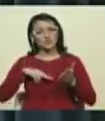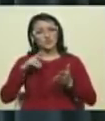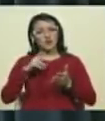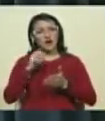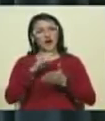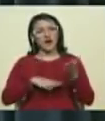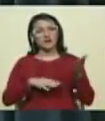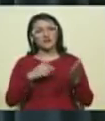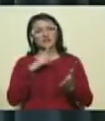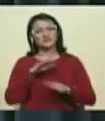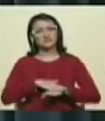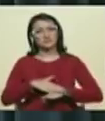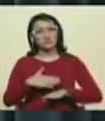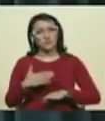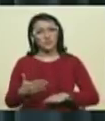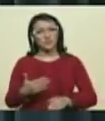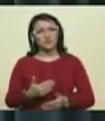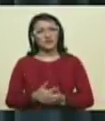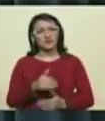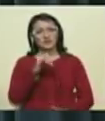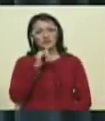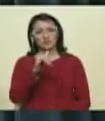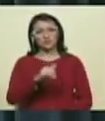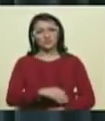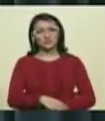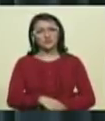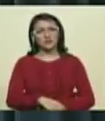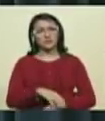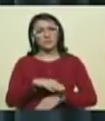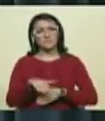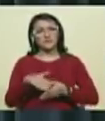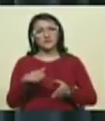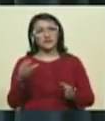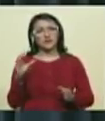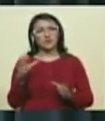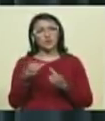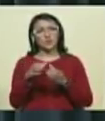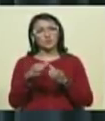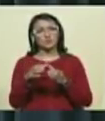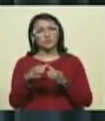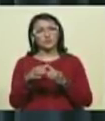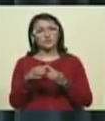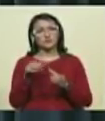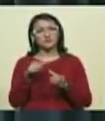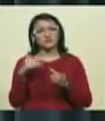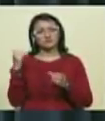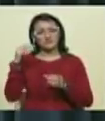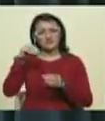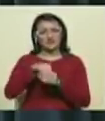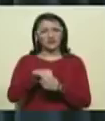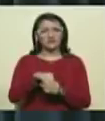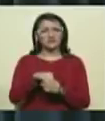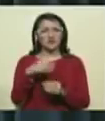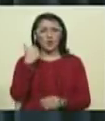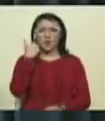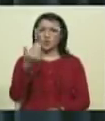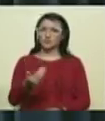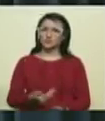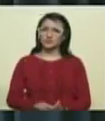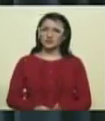todas las razones por las cuales denunciamos al Ministerio de Colonias por su actitud injerencista,